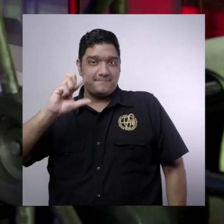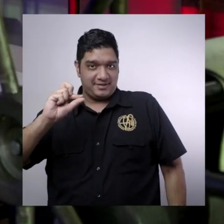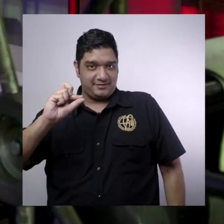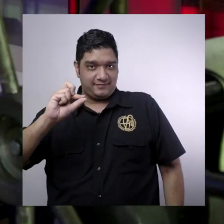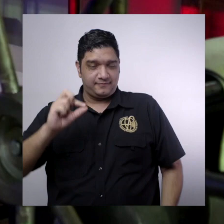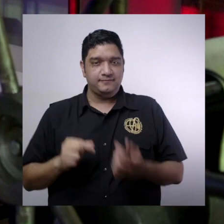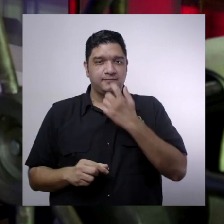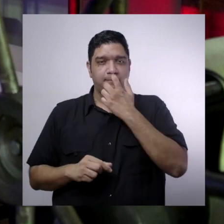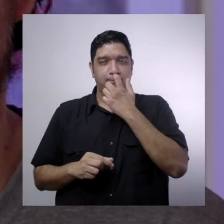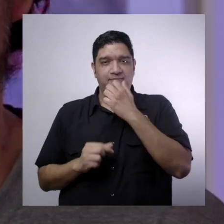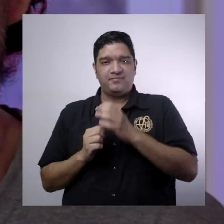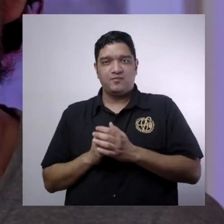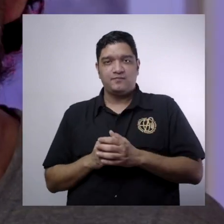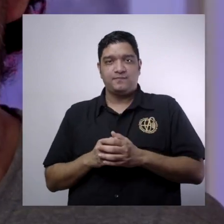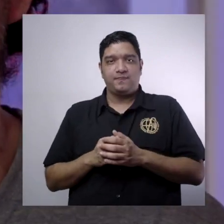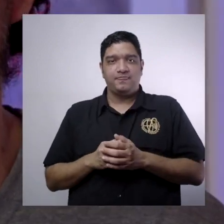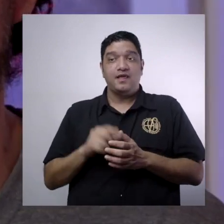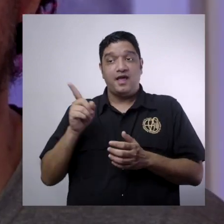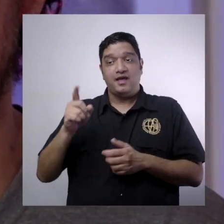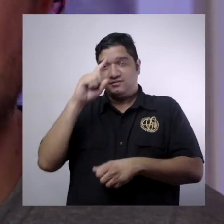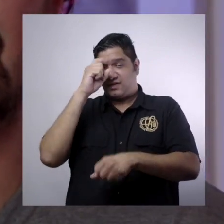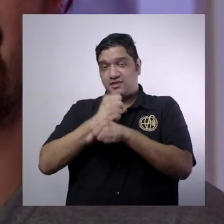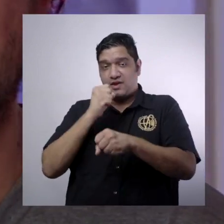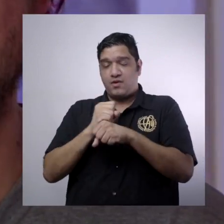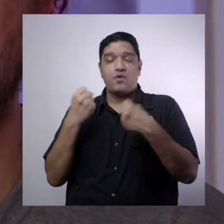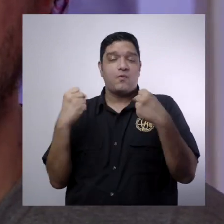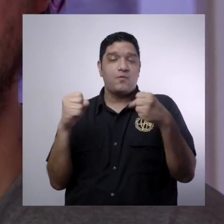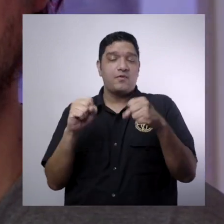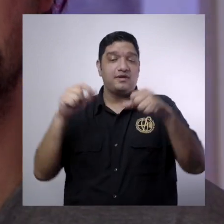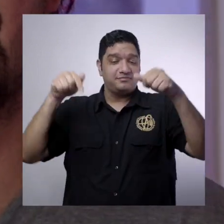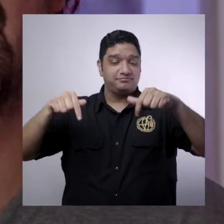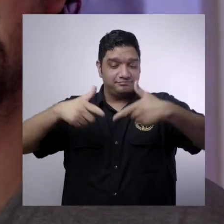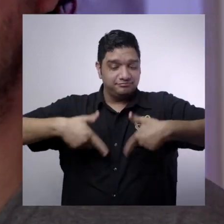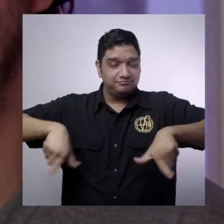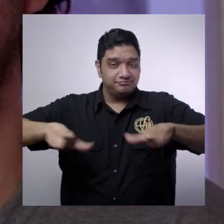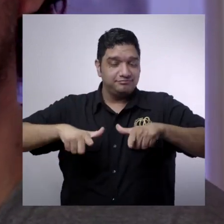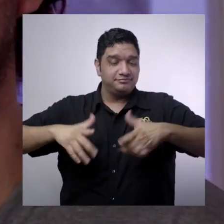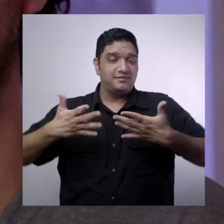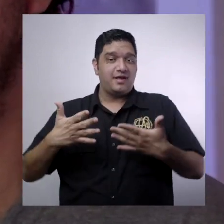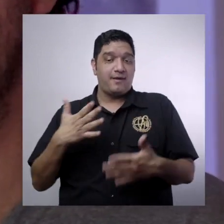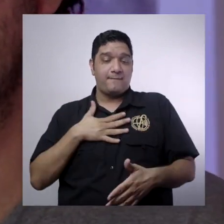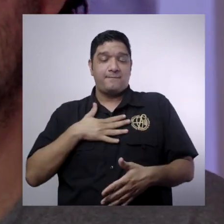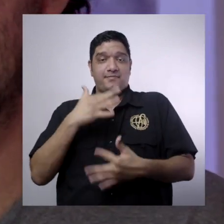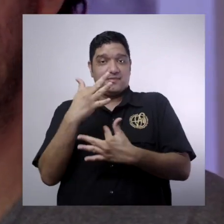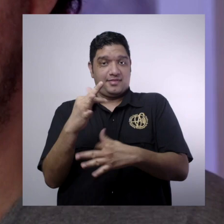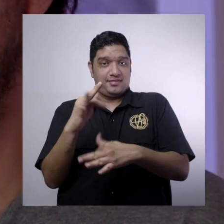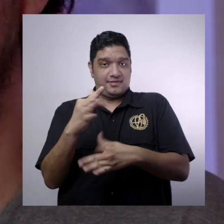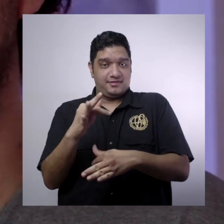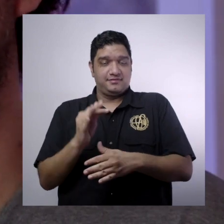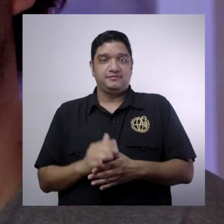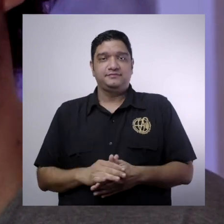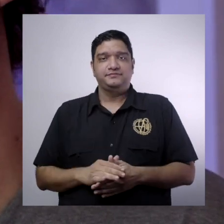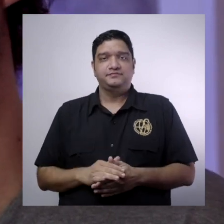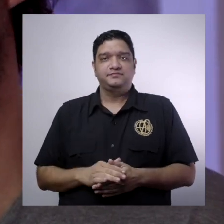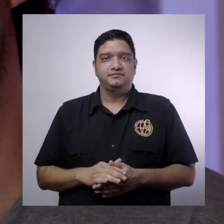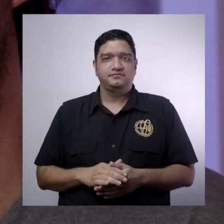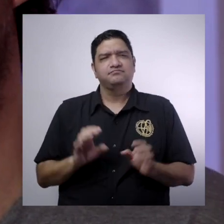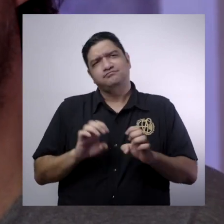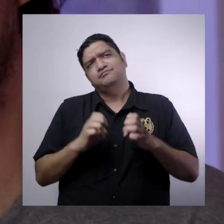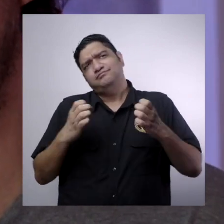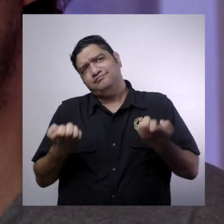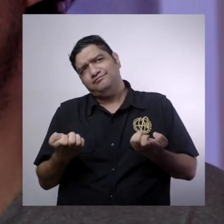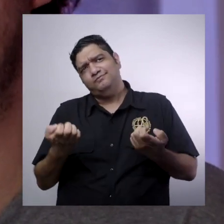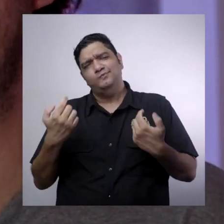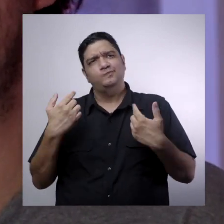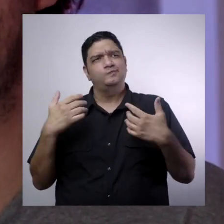a producir acá, en este espacio físicamente, y va a consistir en una